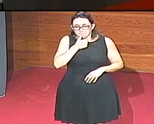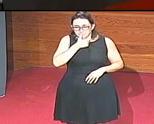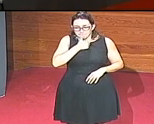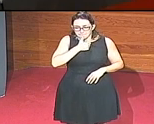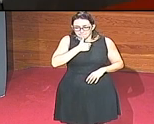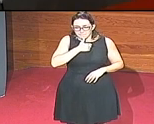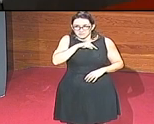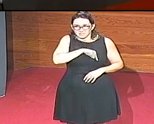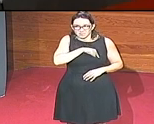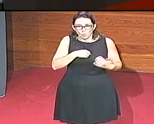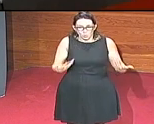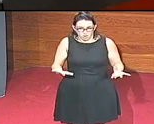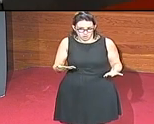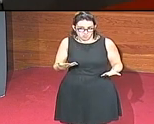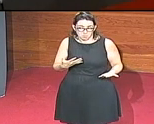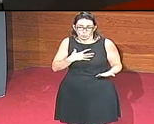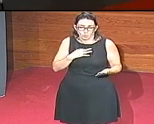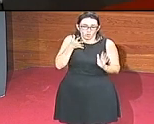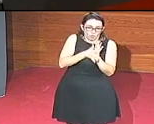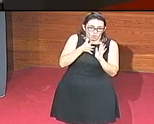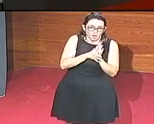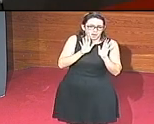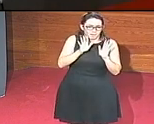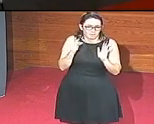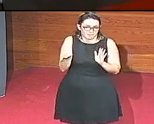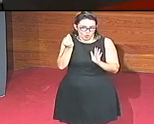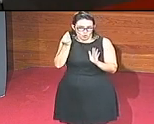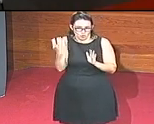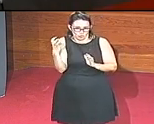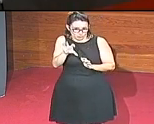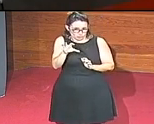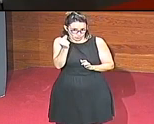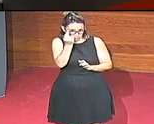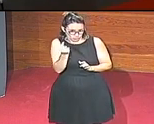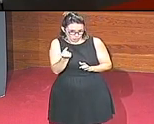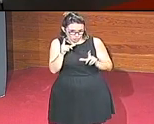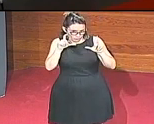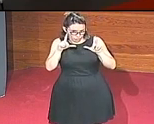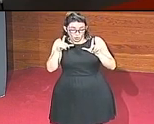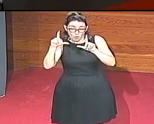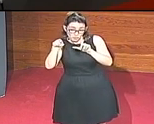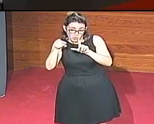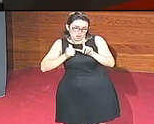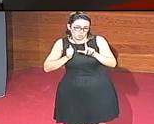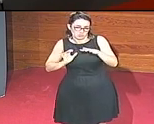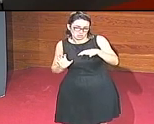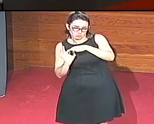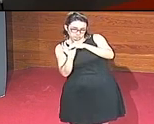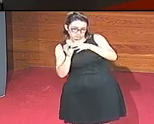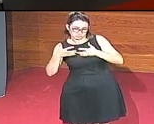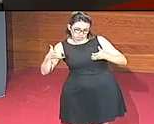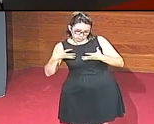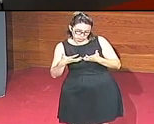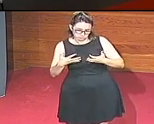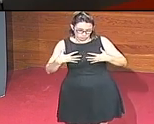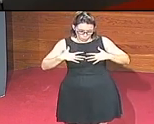quedado bien pero bueno tengo una fotografía súper chula de unos 100 de apnea y sobre esa fotografía puedo contar perfectamente que le pasan en los pulmones